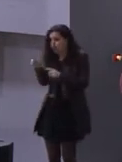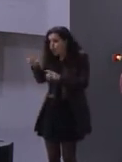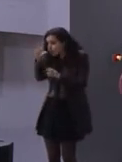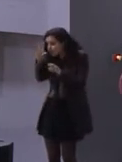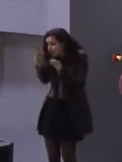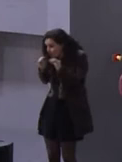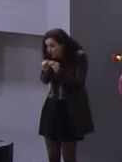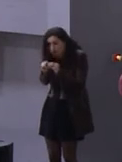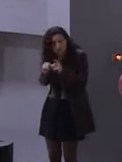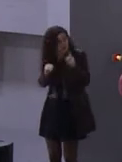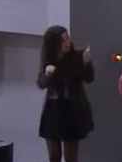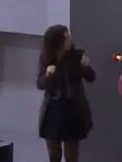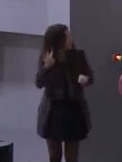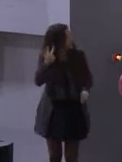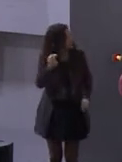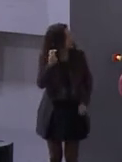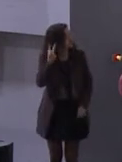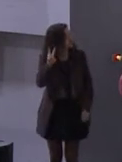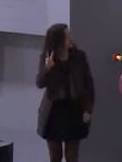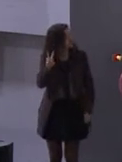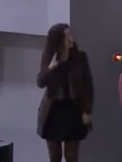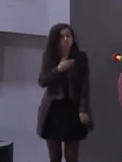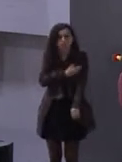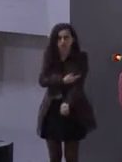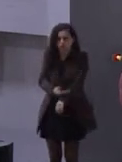acuerdo están en